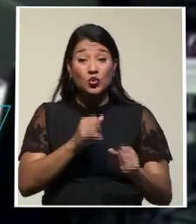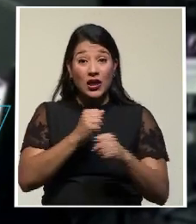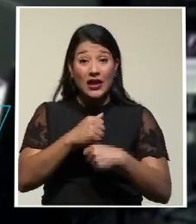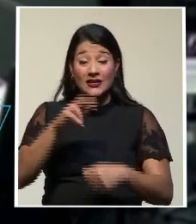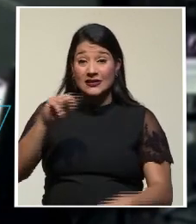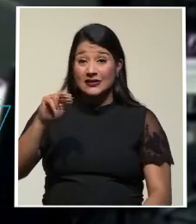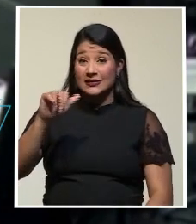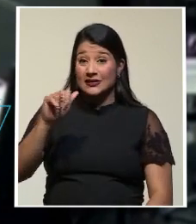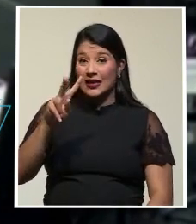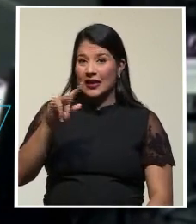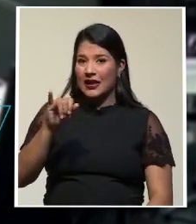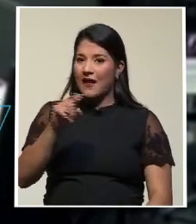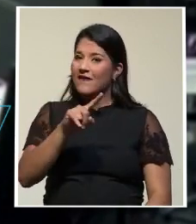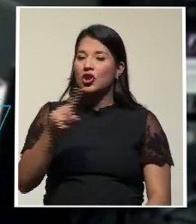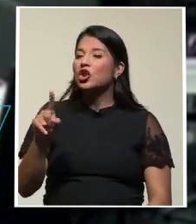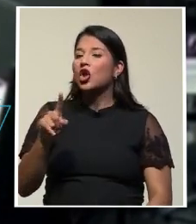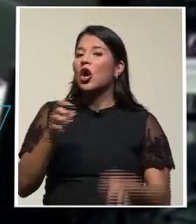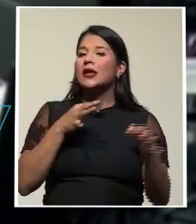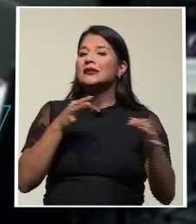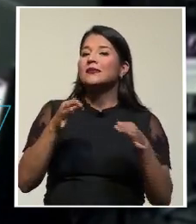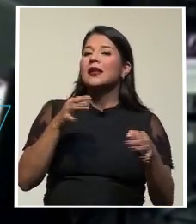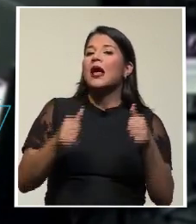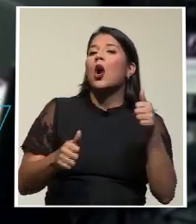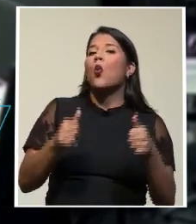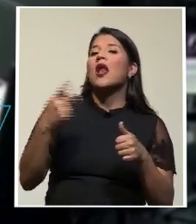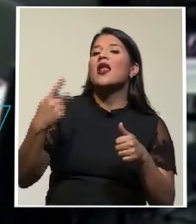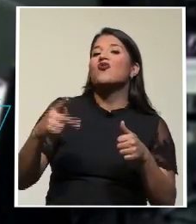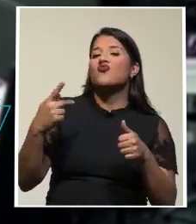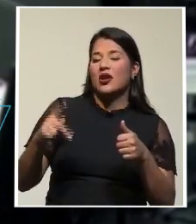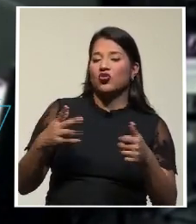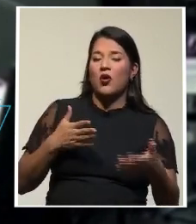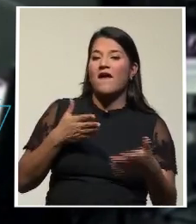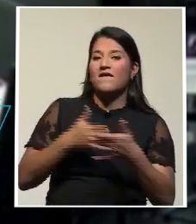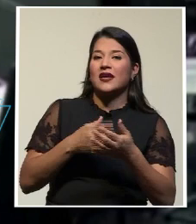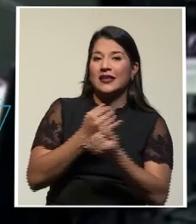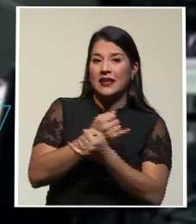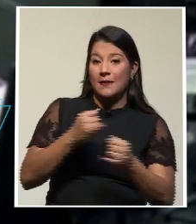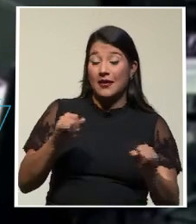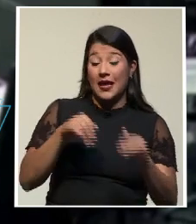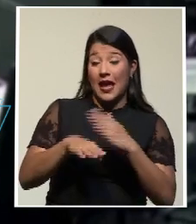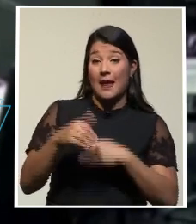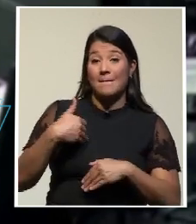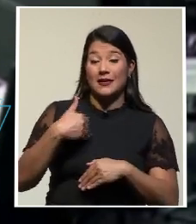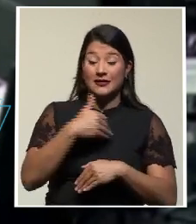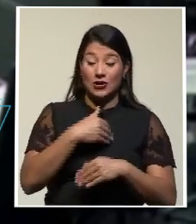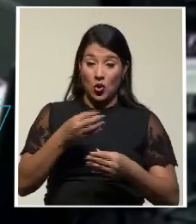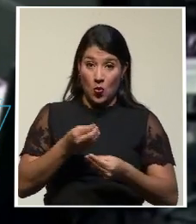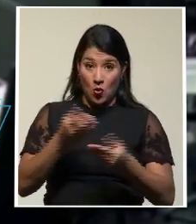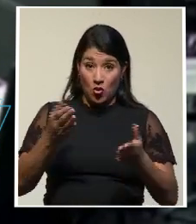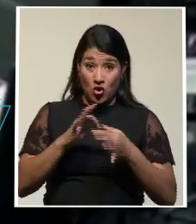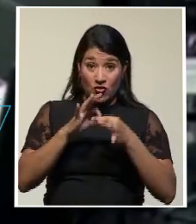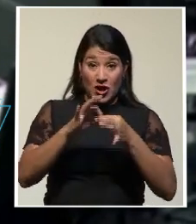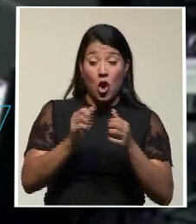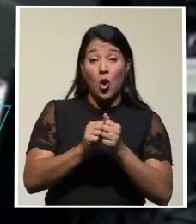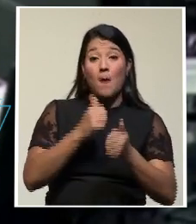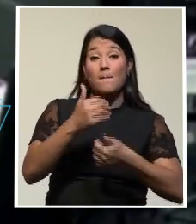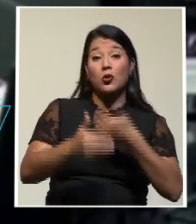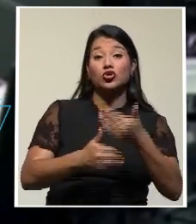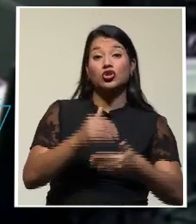que afectaron la independencia del Ministerio Público en la tramitación del proceso penal del caso Cochinilla.